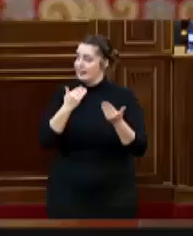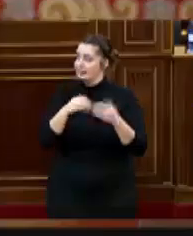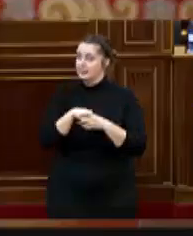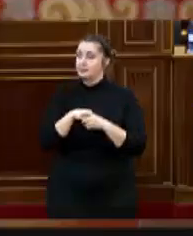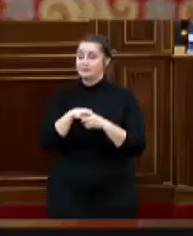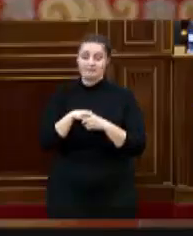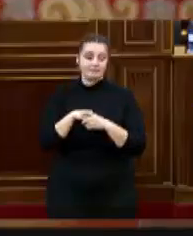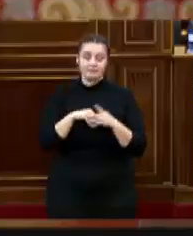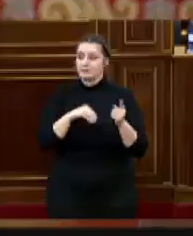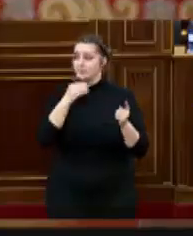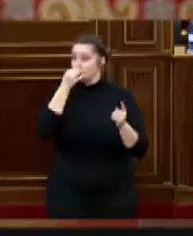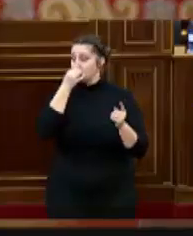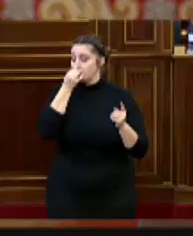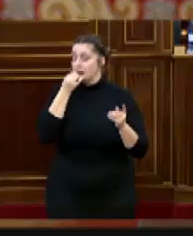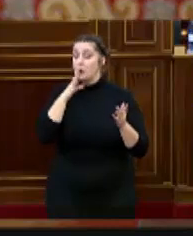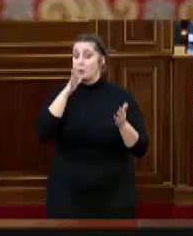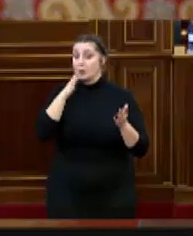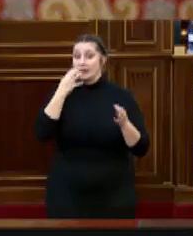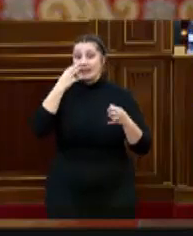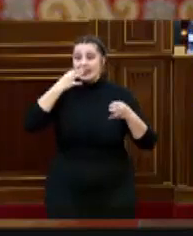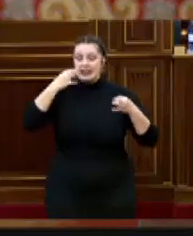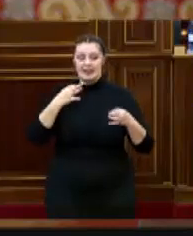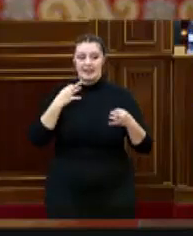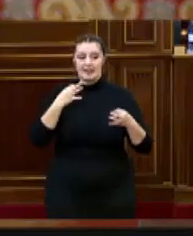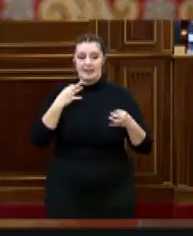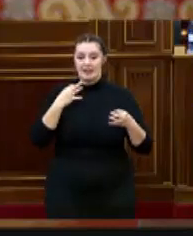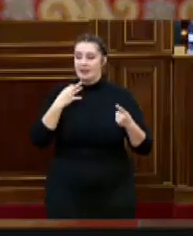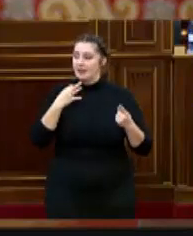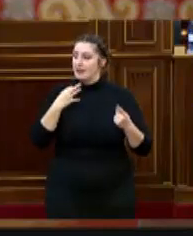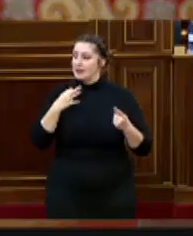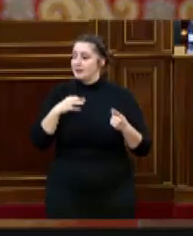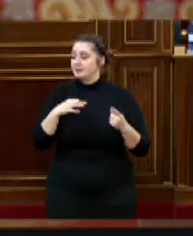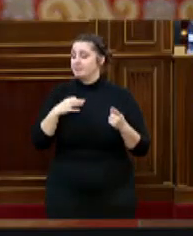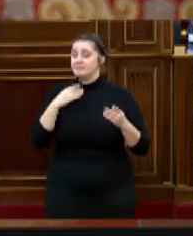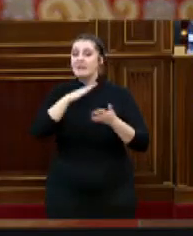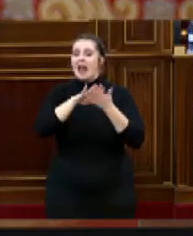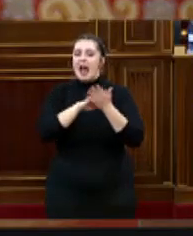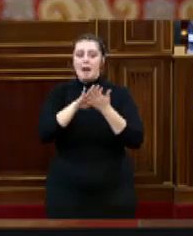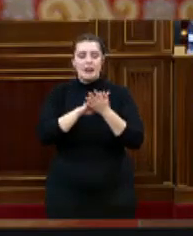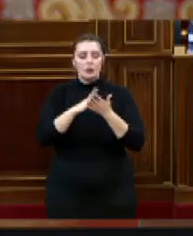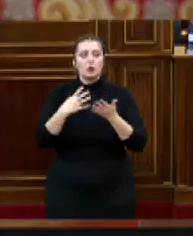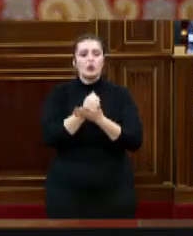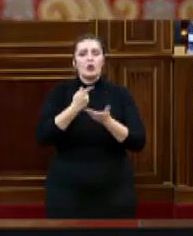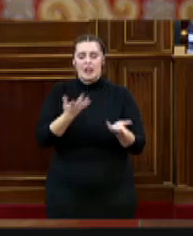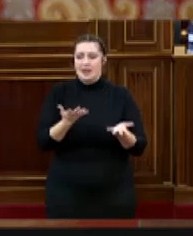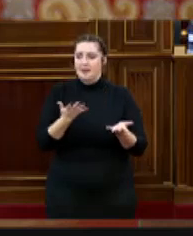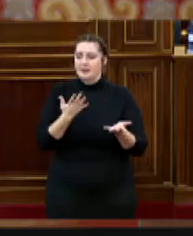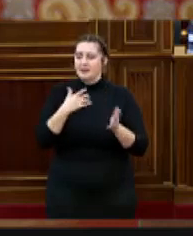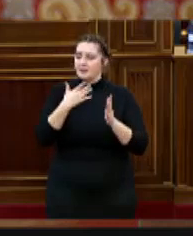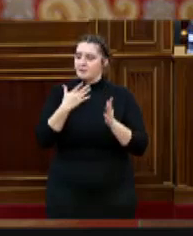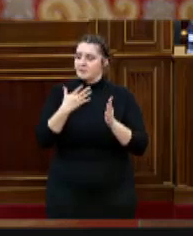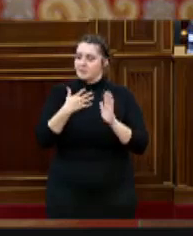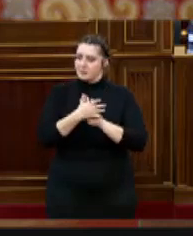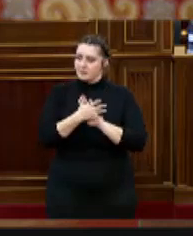porque en realidad qué es lo que nos están otorgando nos están otorgando a todos aquellos que